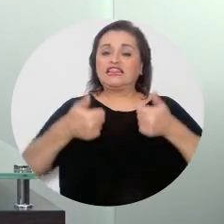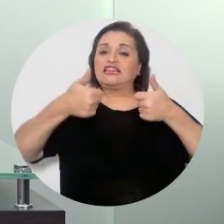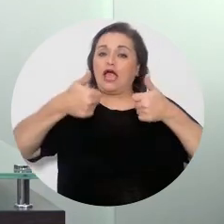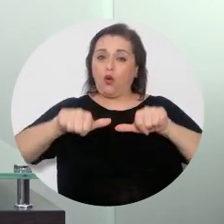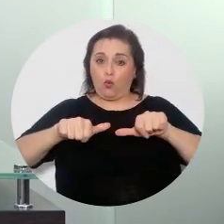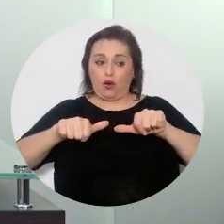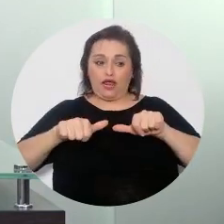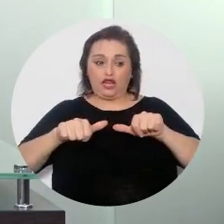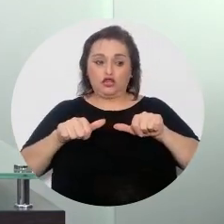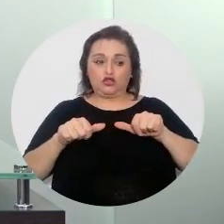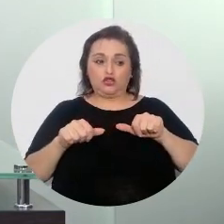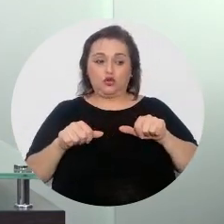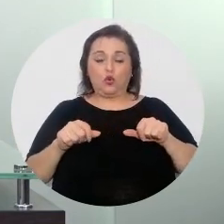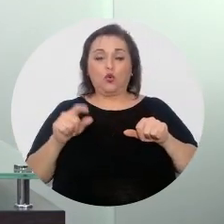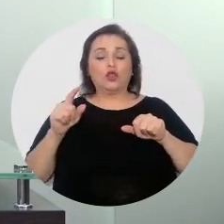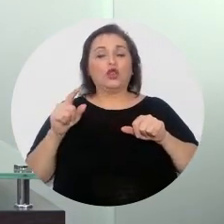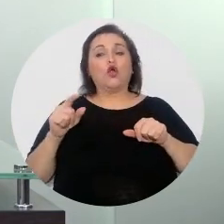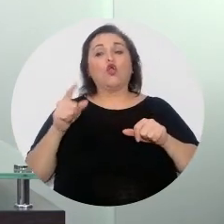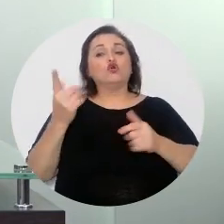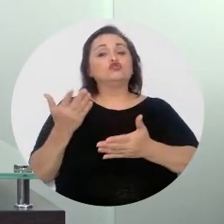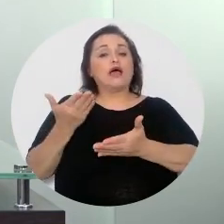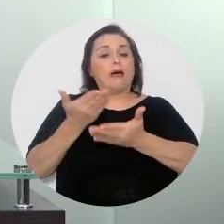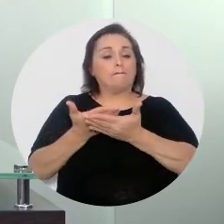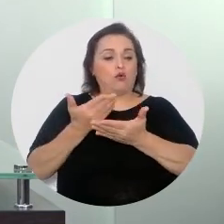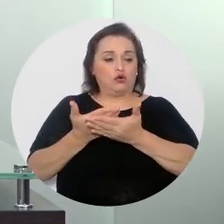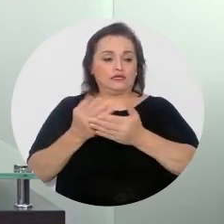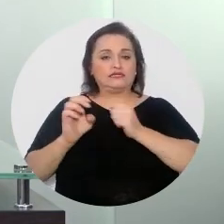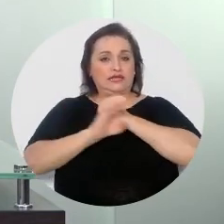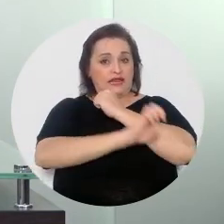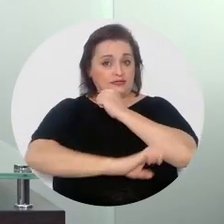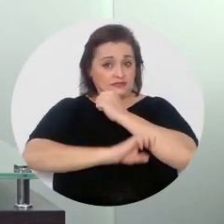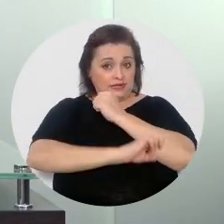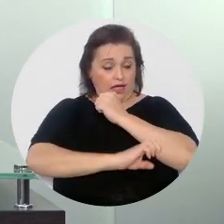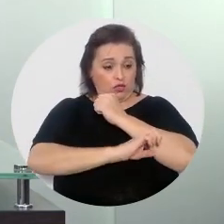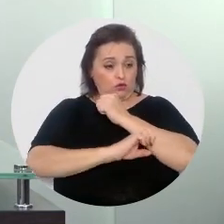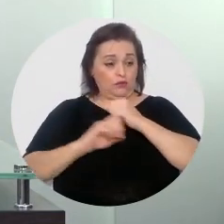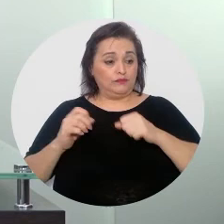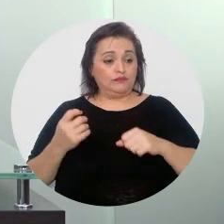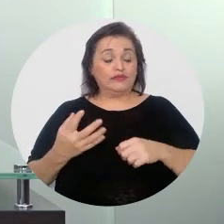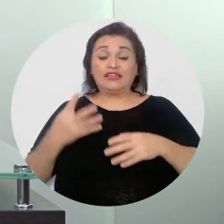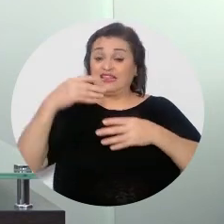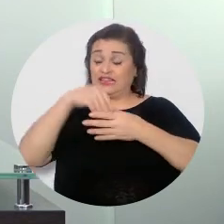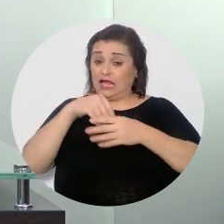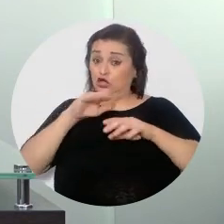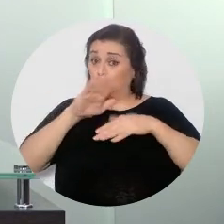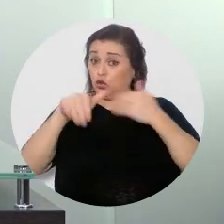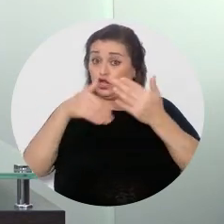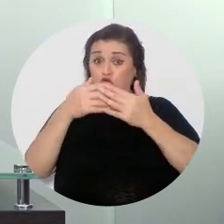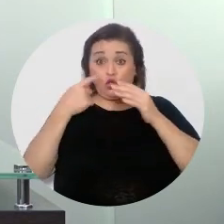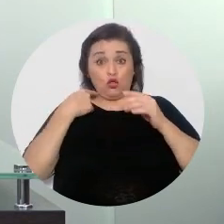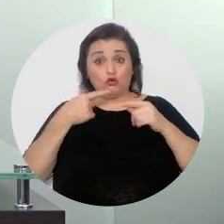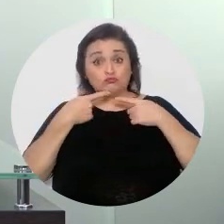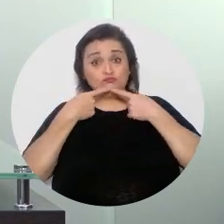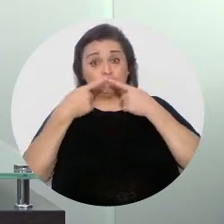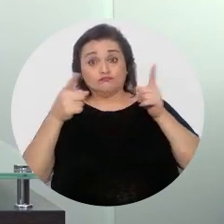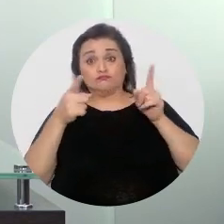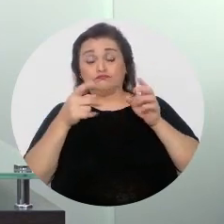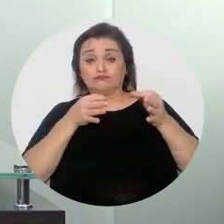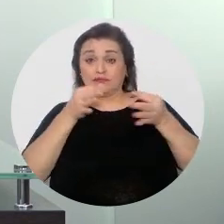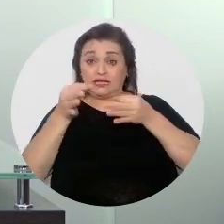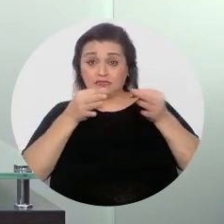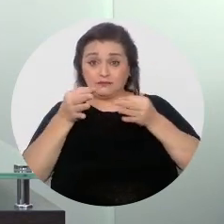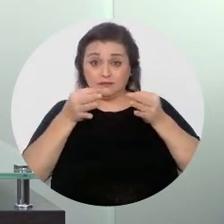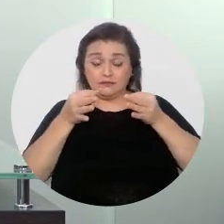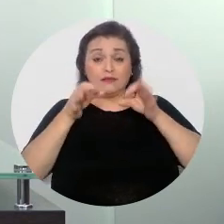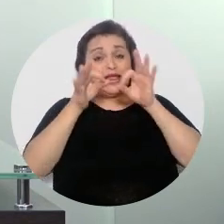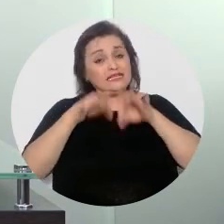derecho de acuerdo con los resultados del aporte estatal. Dentro de la línea expositiva desarrollada hasta